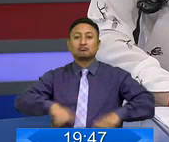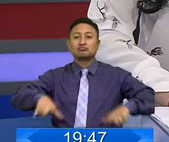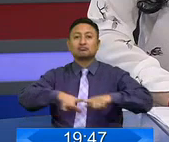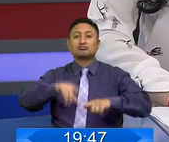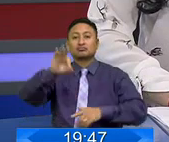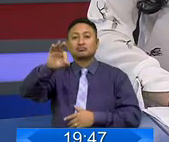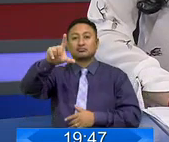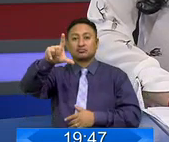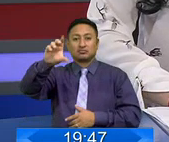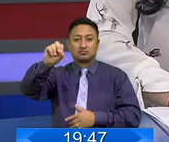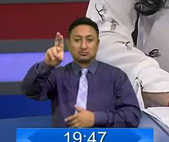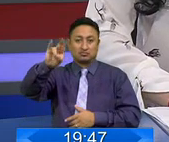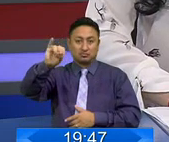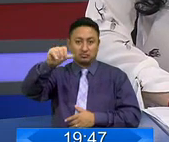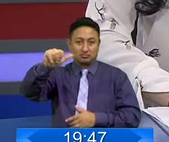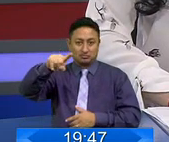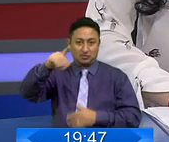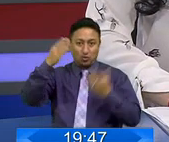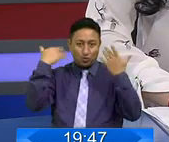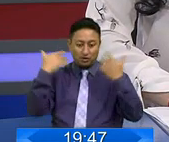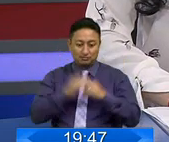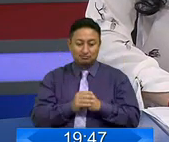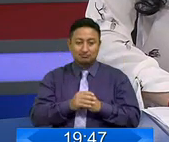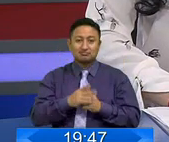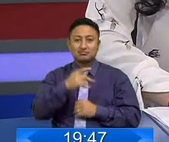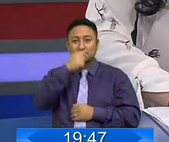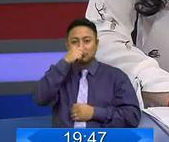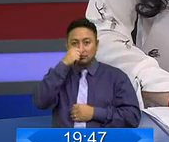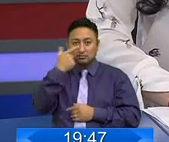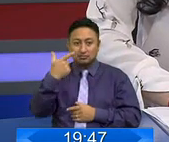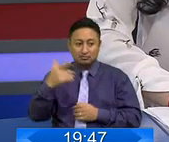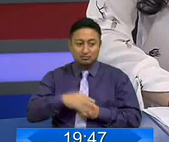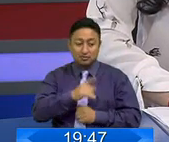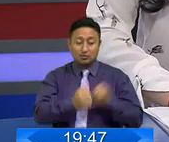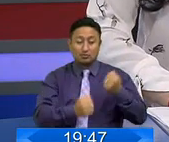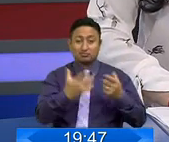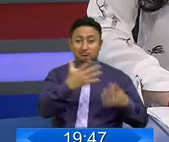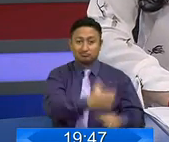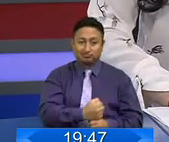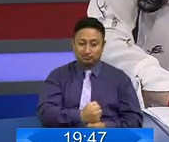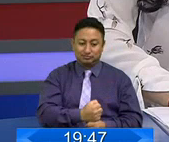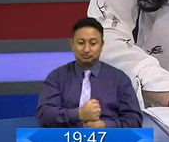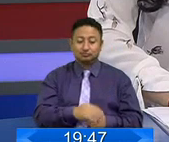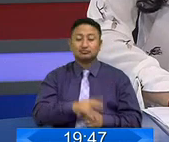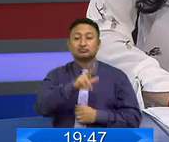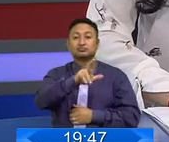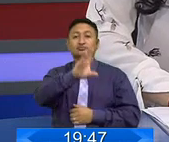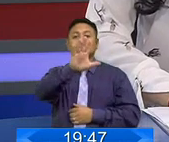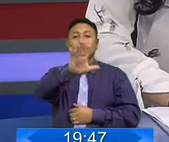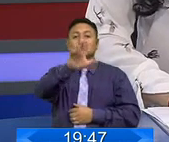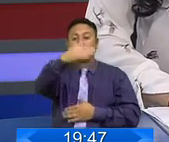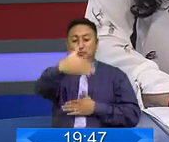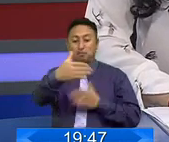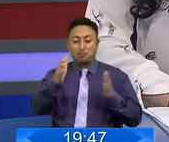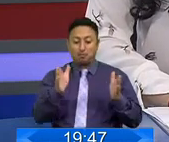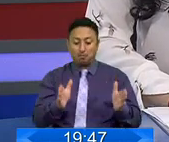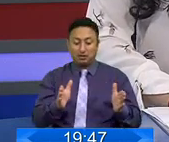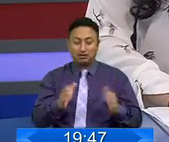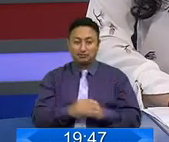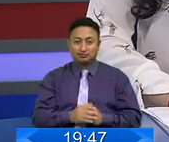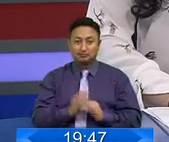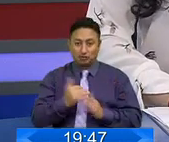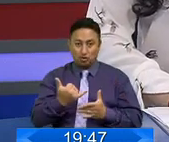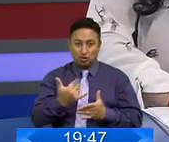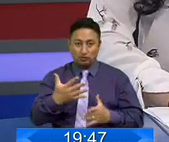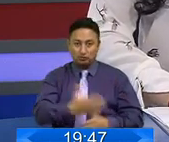Florida, en Guayaquil, lograron el decomiso de droga que era transportada en un vehículo. En total, 35 paquetes tipo ladrillos